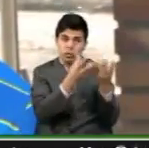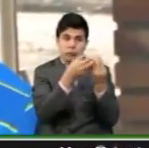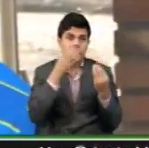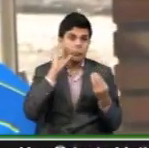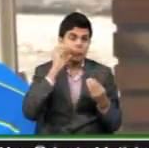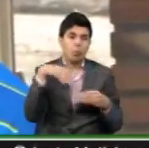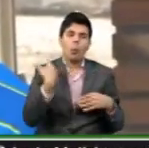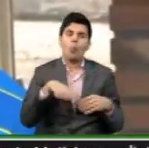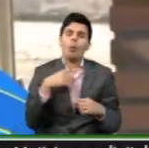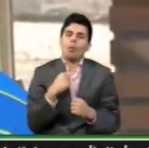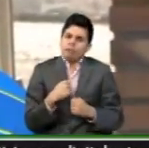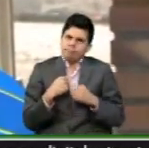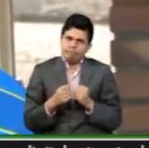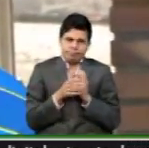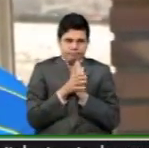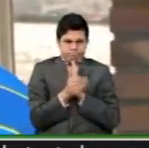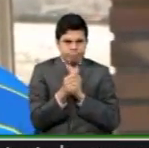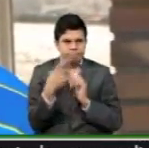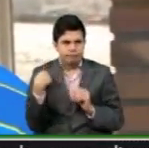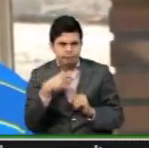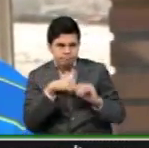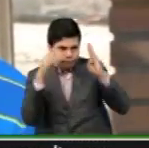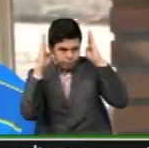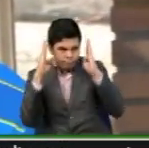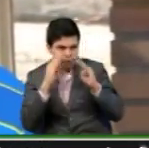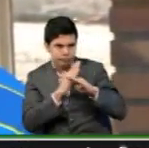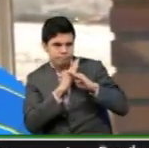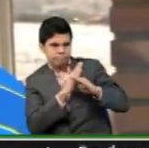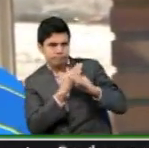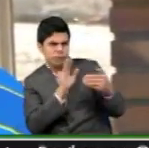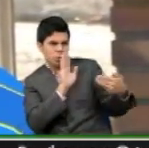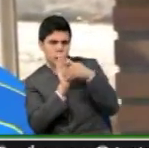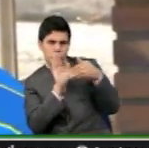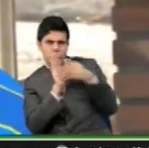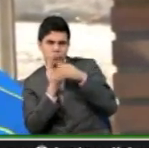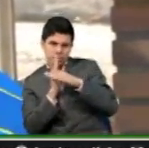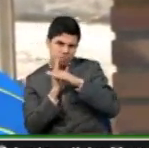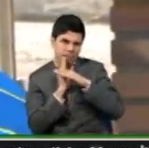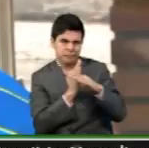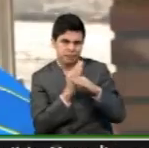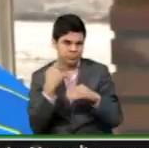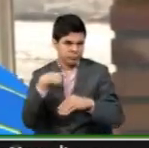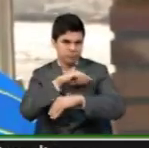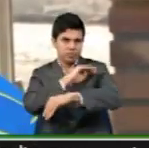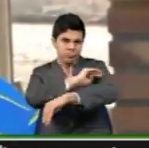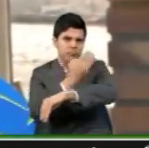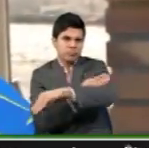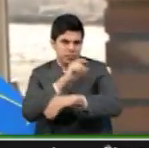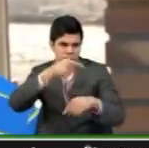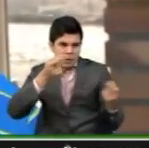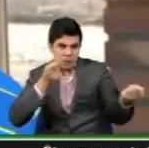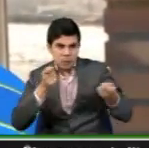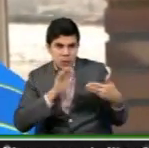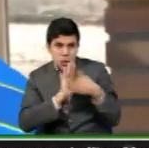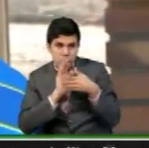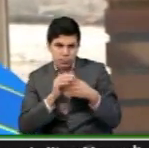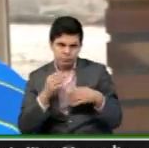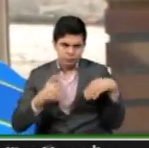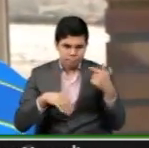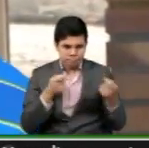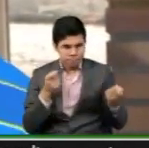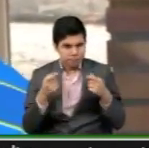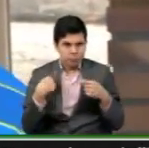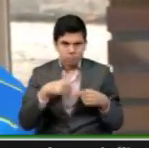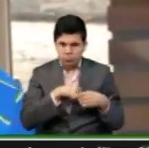jugador es muy interesante donde tenemos que estar atento para contrarrestar lo que rival se nos pueda presentar dentro del terreno de juego y no